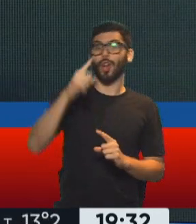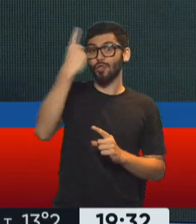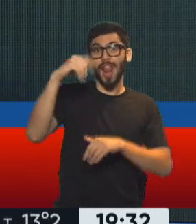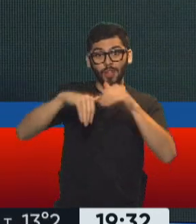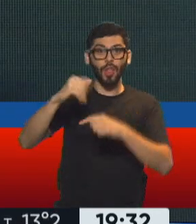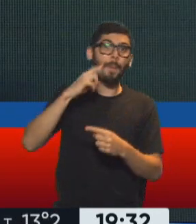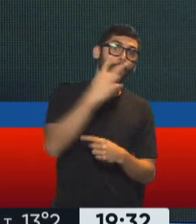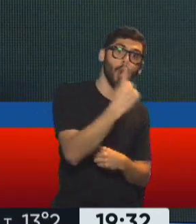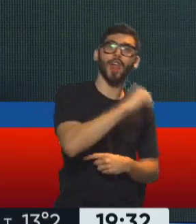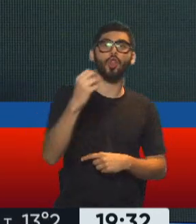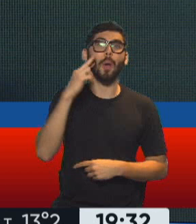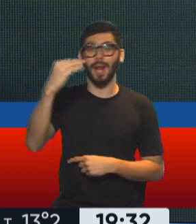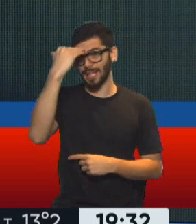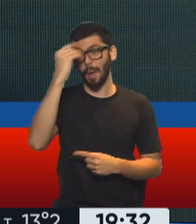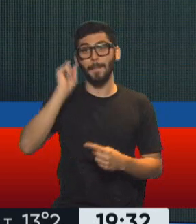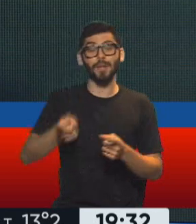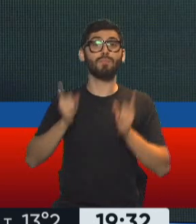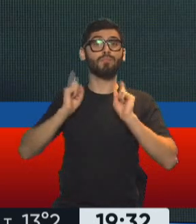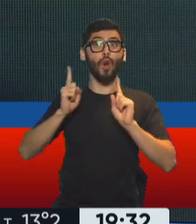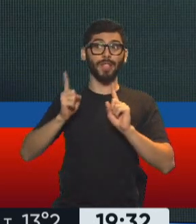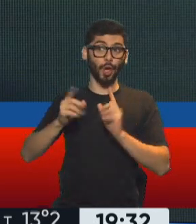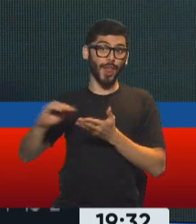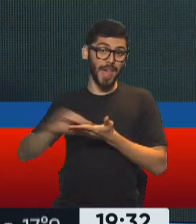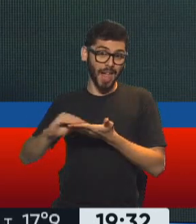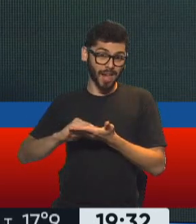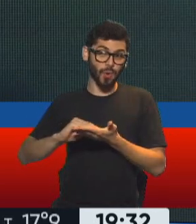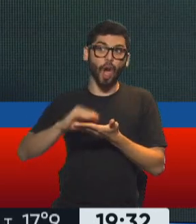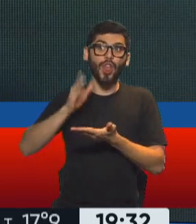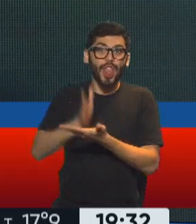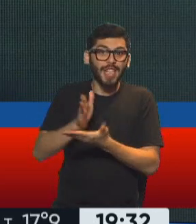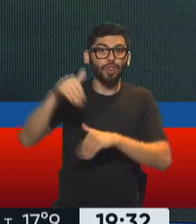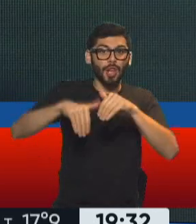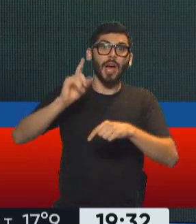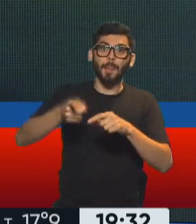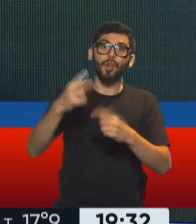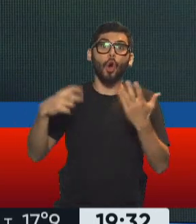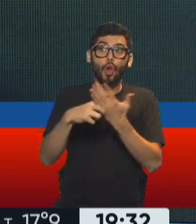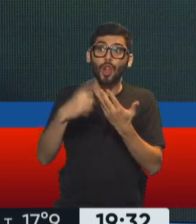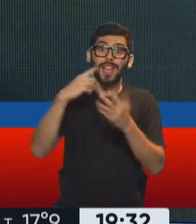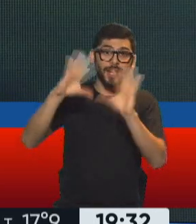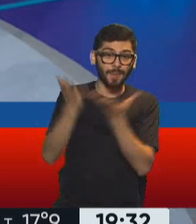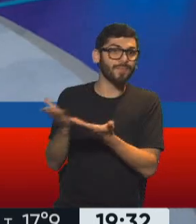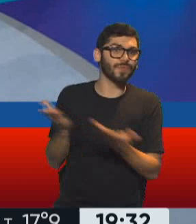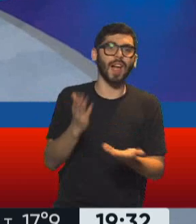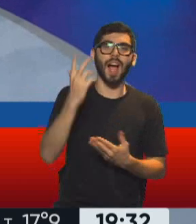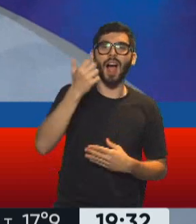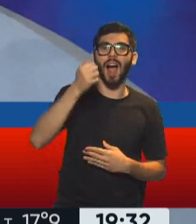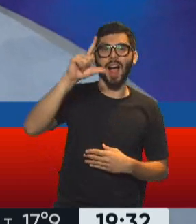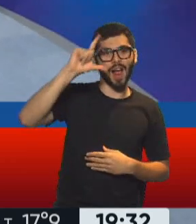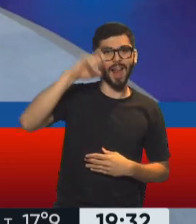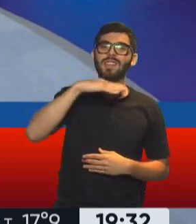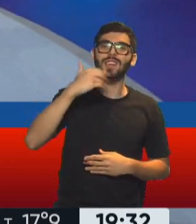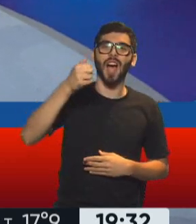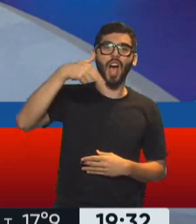2001 y 2015, sino también que es profesor de Derecho Electoral y veedor internacional. Estamos hablando de Alejandro Tulio, a quien le damos la bienvenida a esta edición